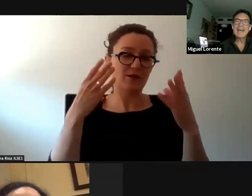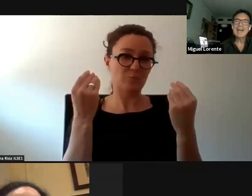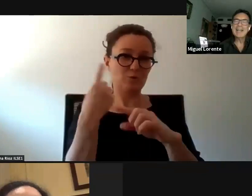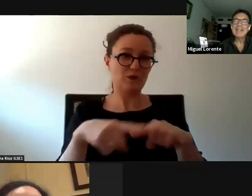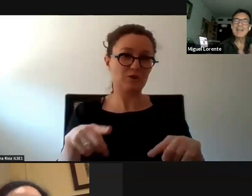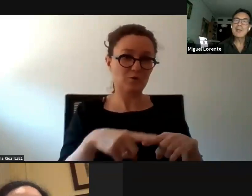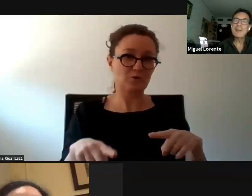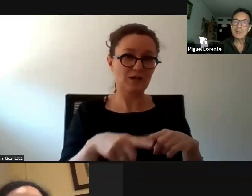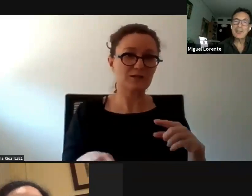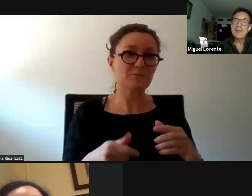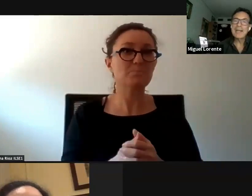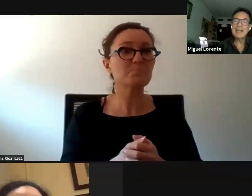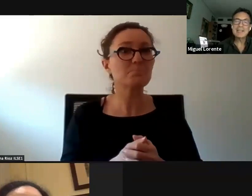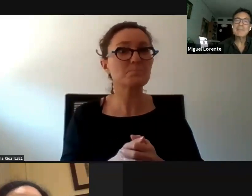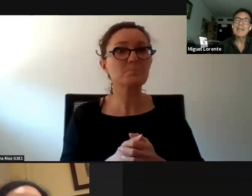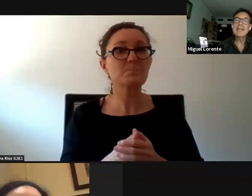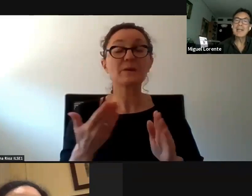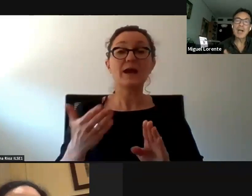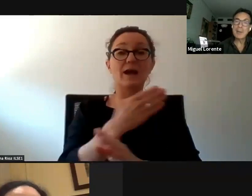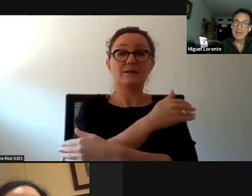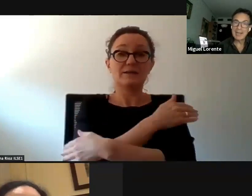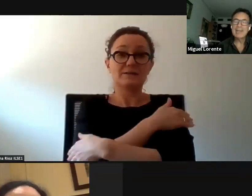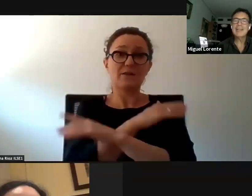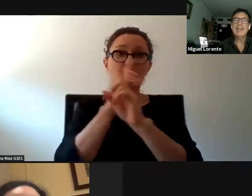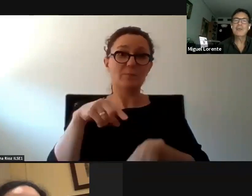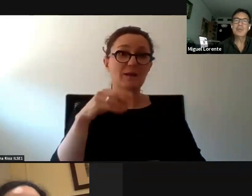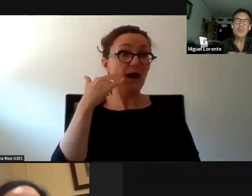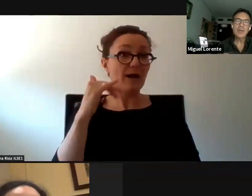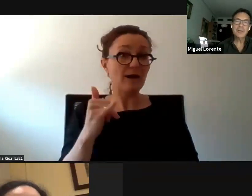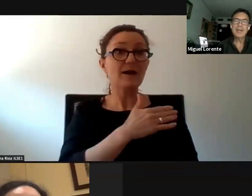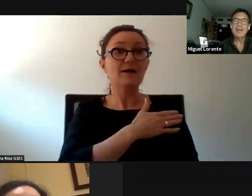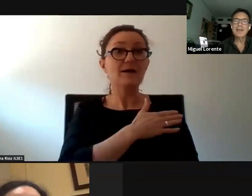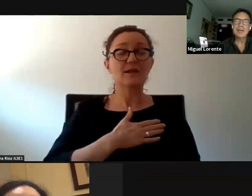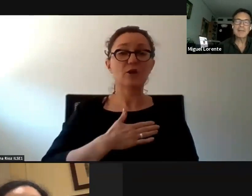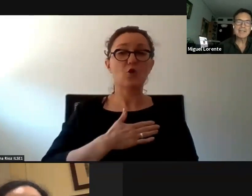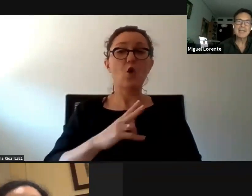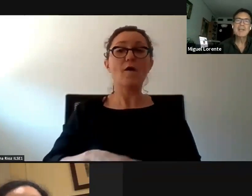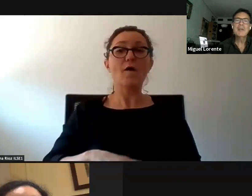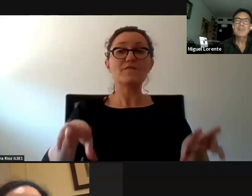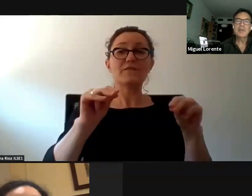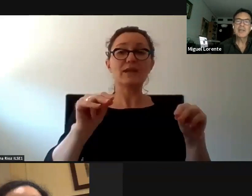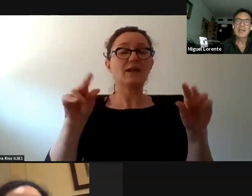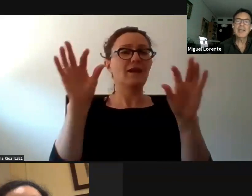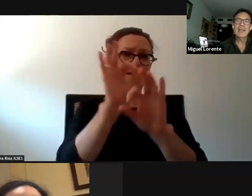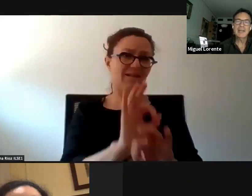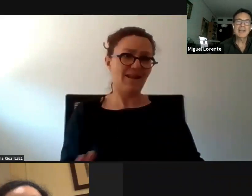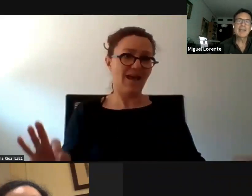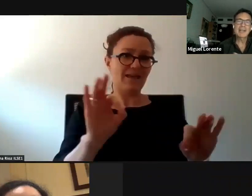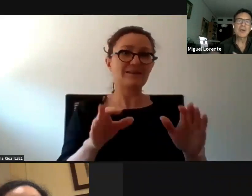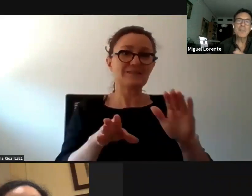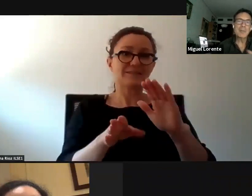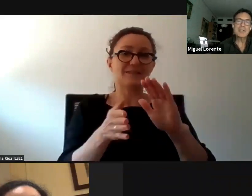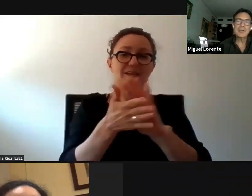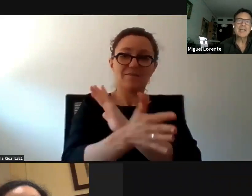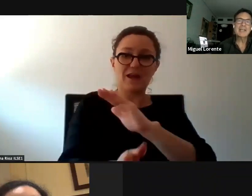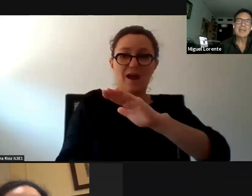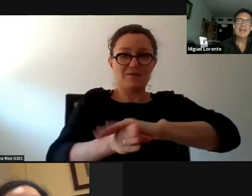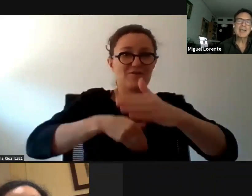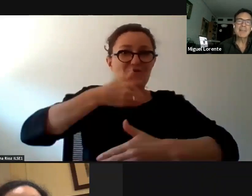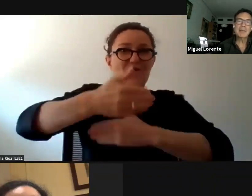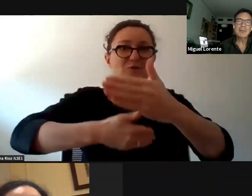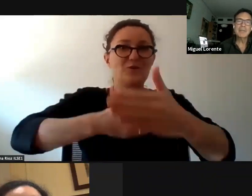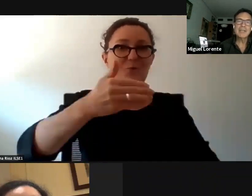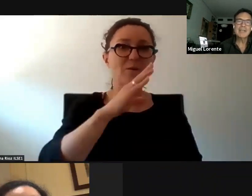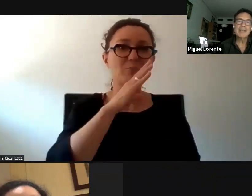Bueno, antes de dar un abrazo también a Ana, siempre decir que no acaba nada, que continúa en otra fase, porque el